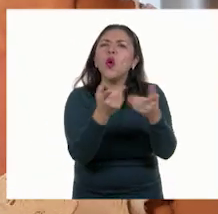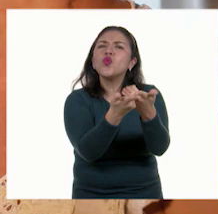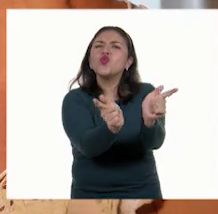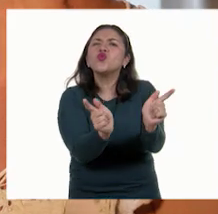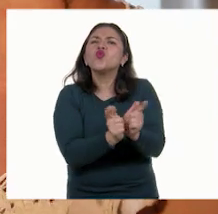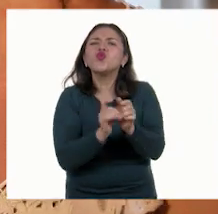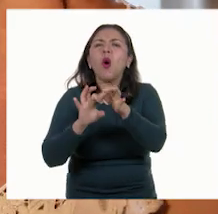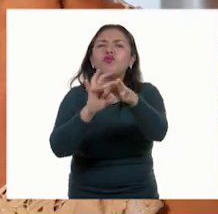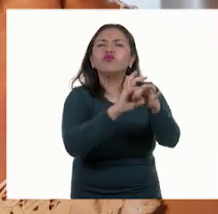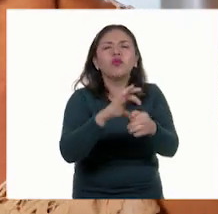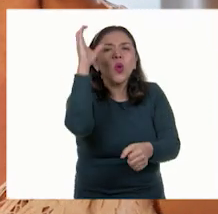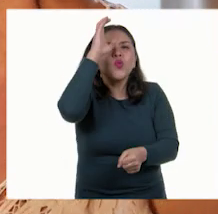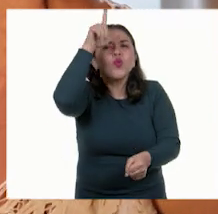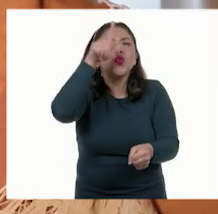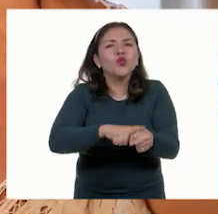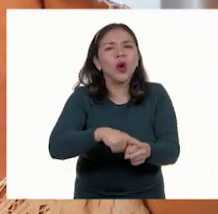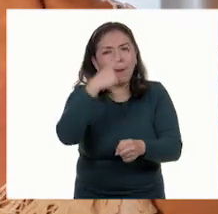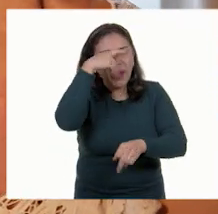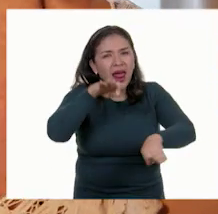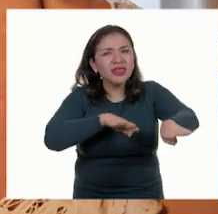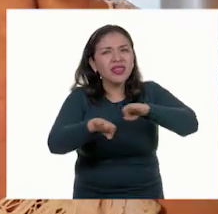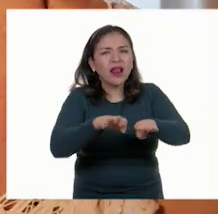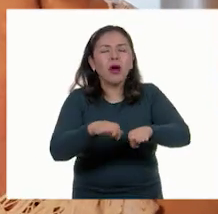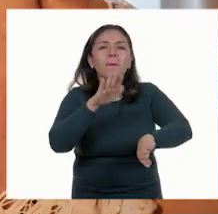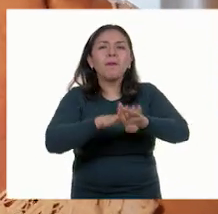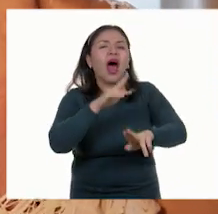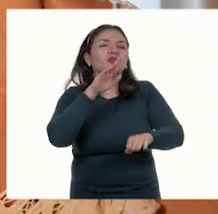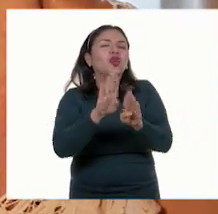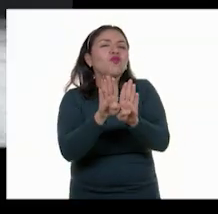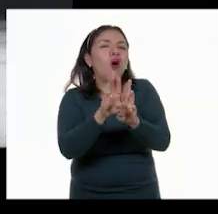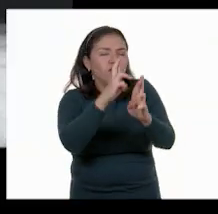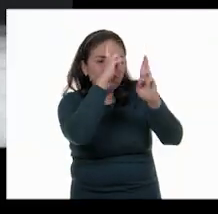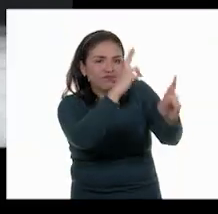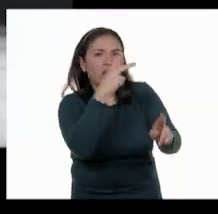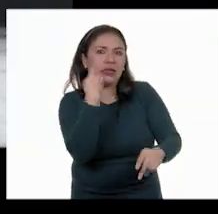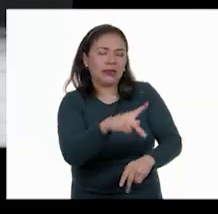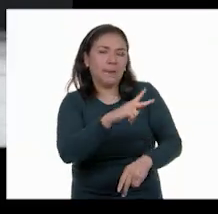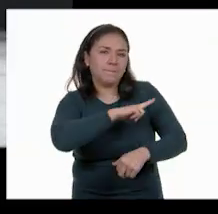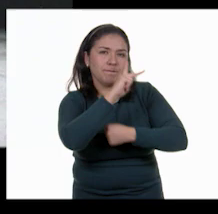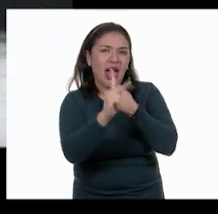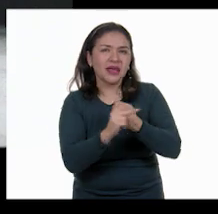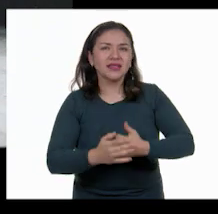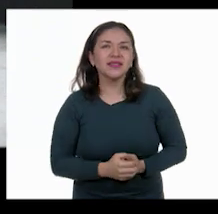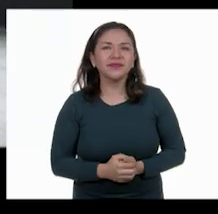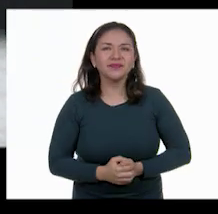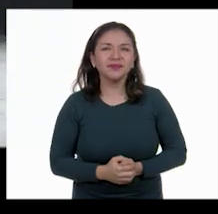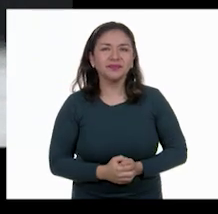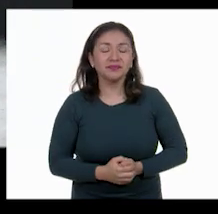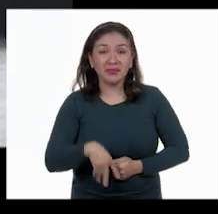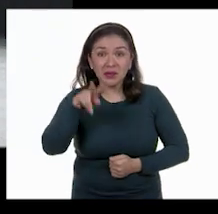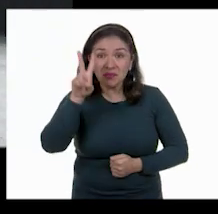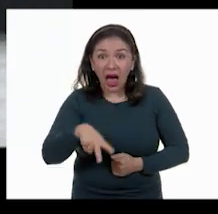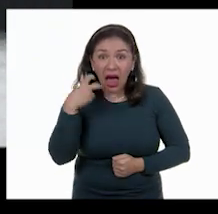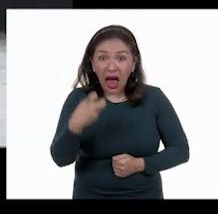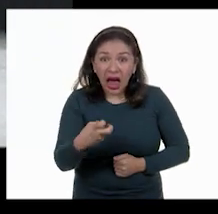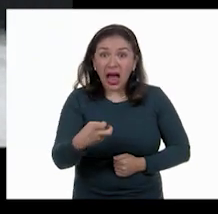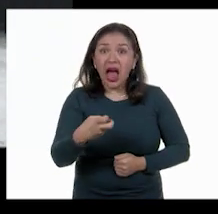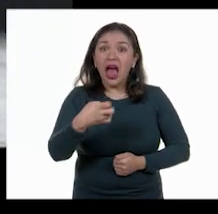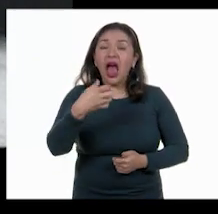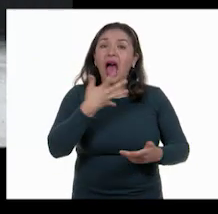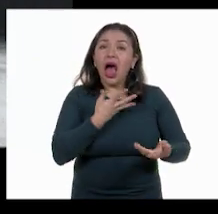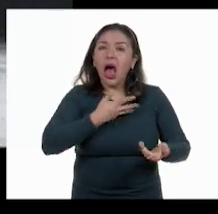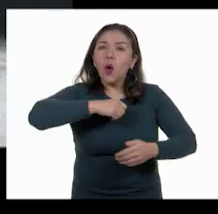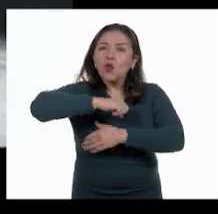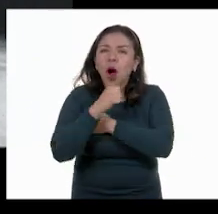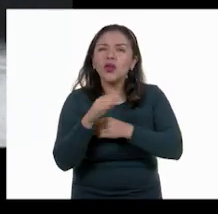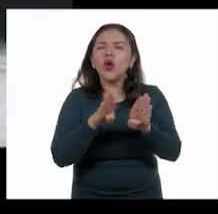conjunto para hacer un trabajo en honor al país. El acervo del ballet es maravilloso. Hay